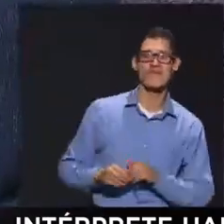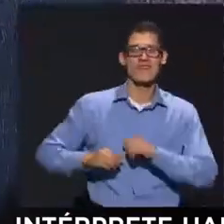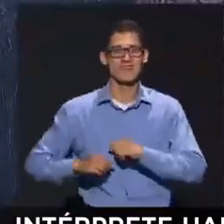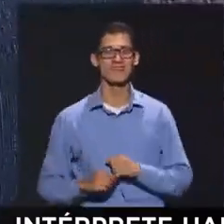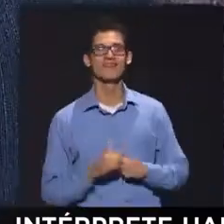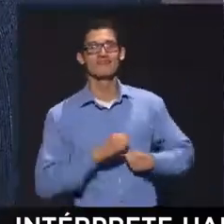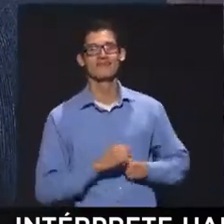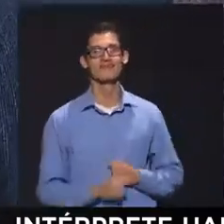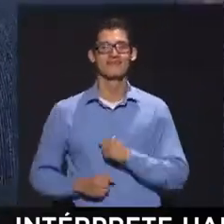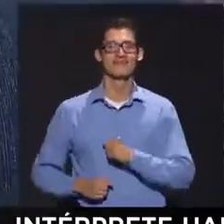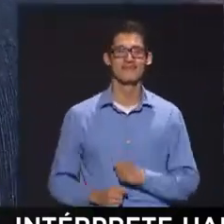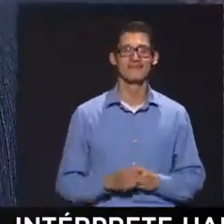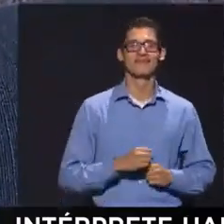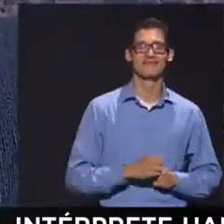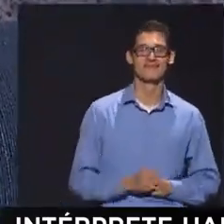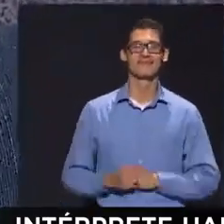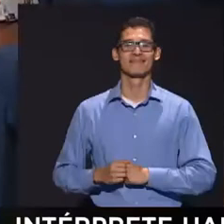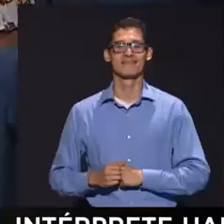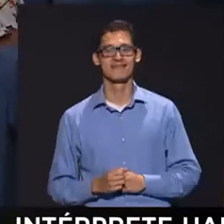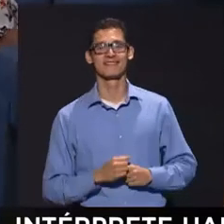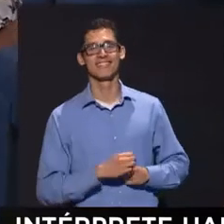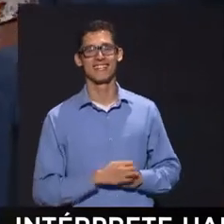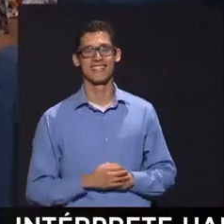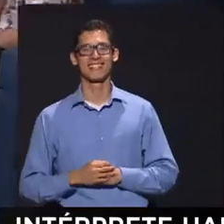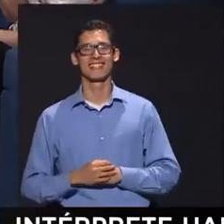Vamos a necesitar profesor de baile también. Ahorita.